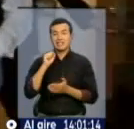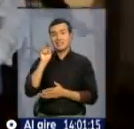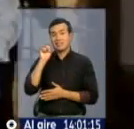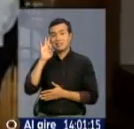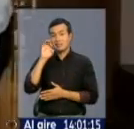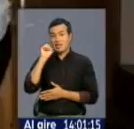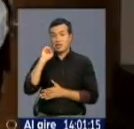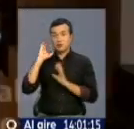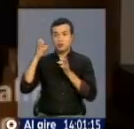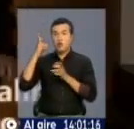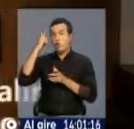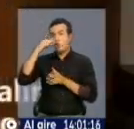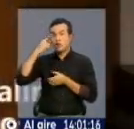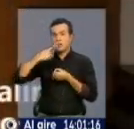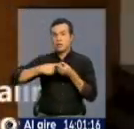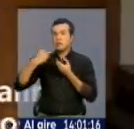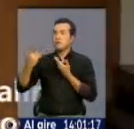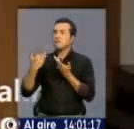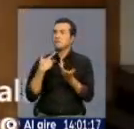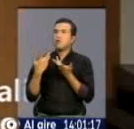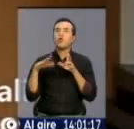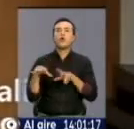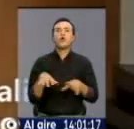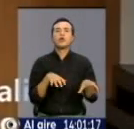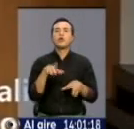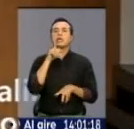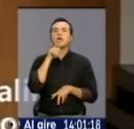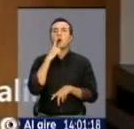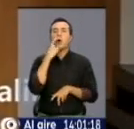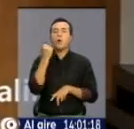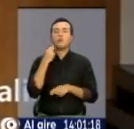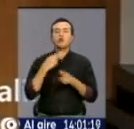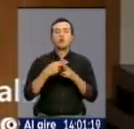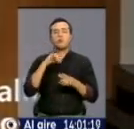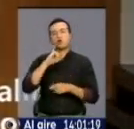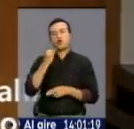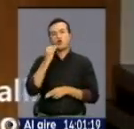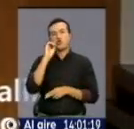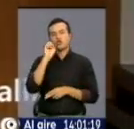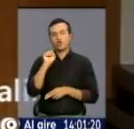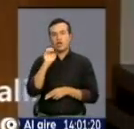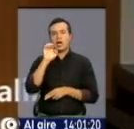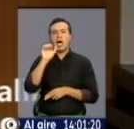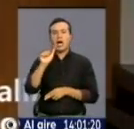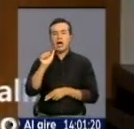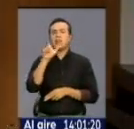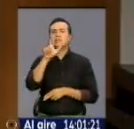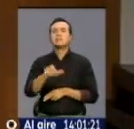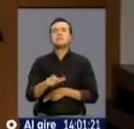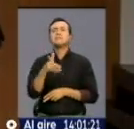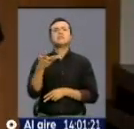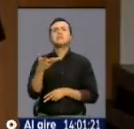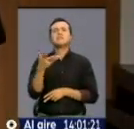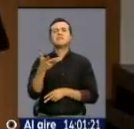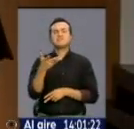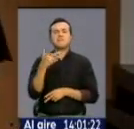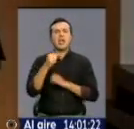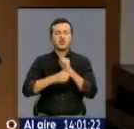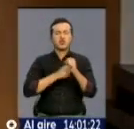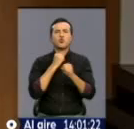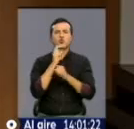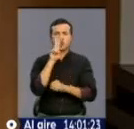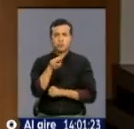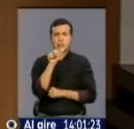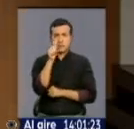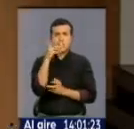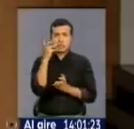en el departamento de un hotel de la capital fue coordinada por un hombre de su confianza llamado José A. Dicha cita ocurrió en el 2010 cuando Odebrecht buscaba